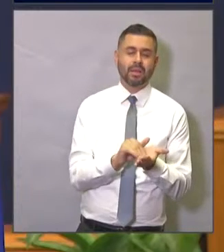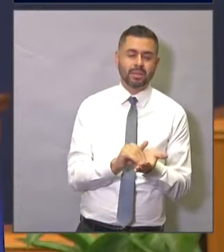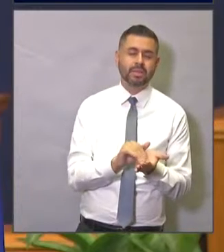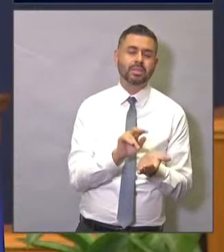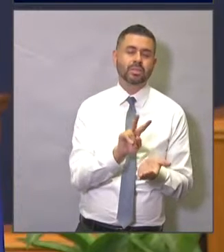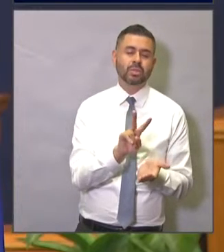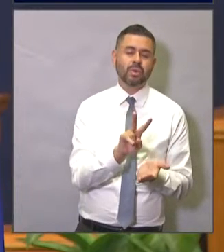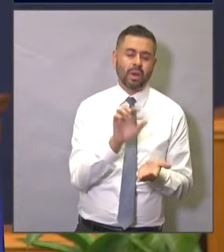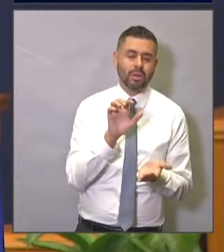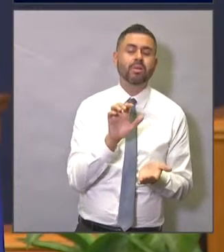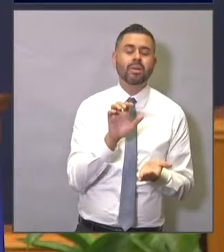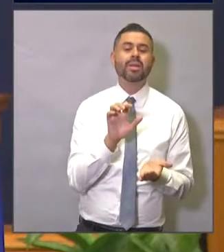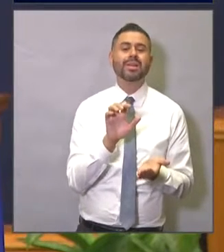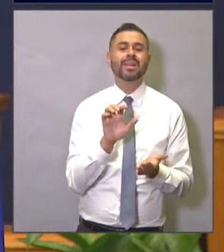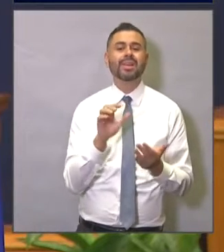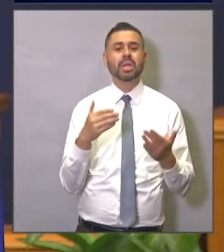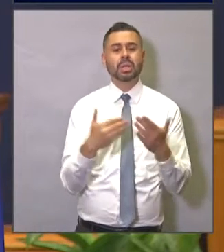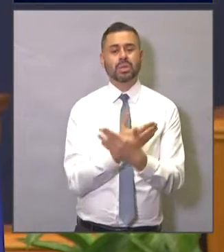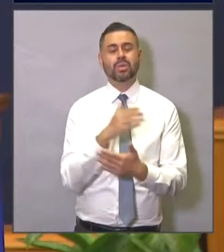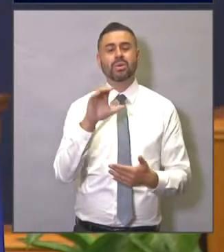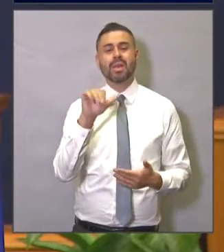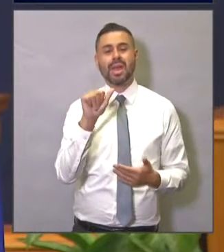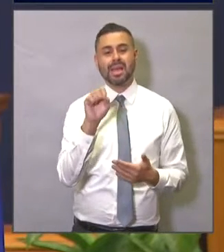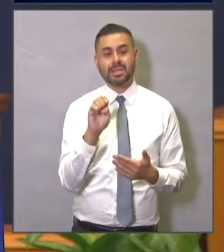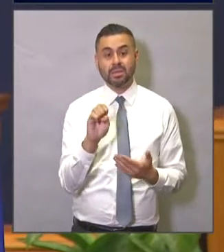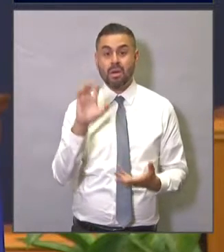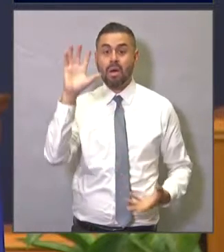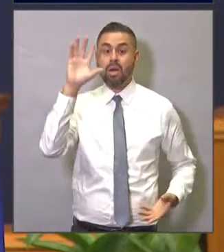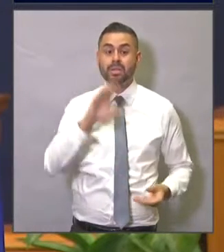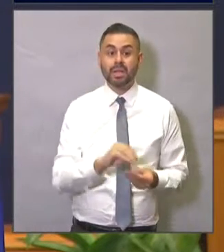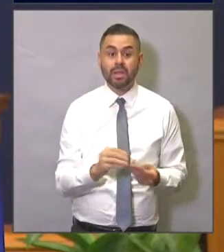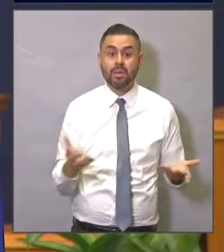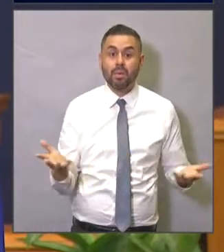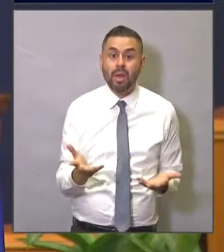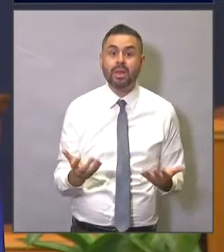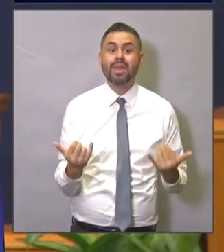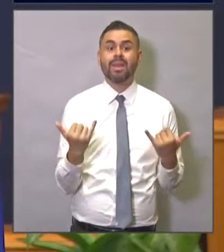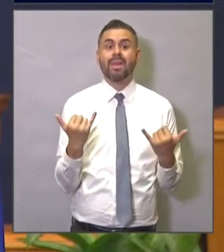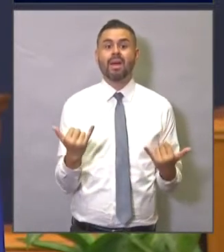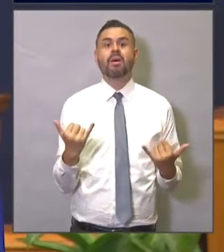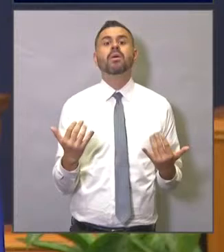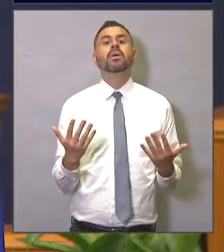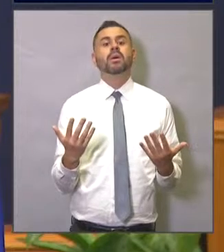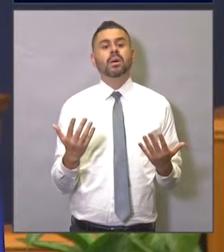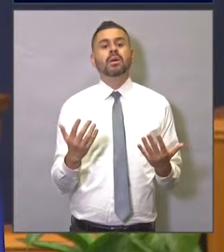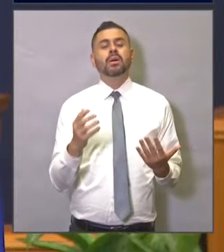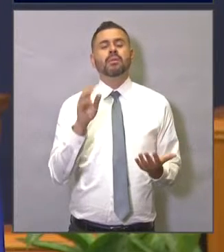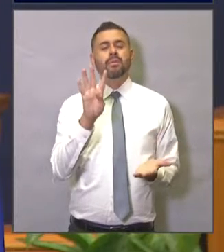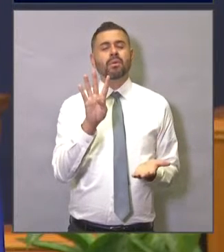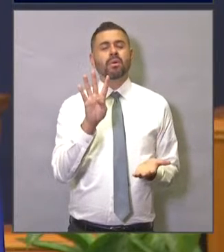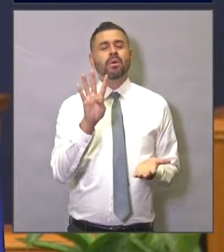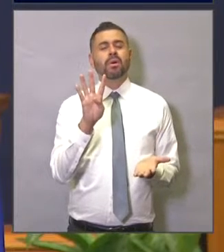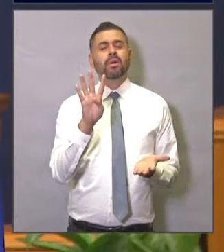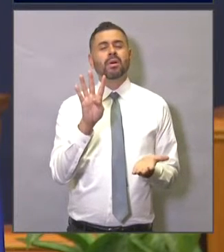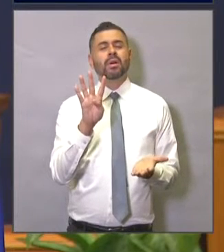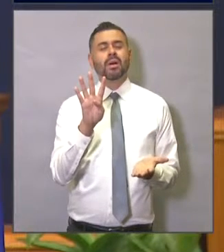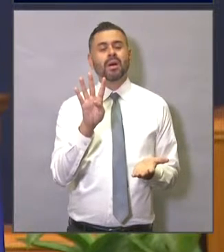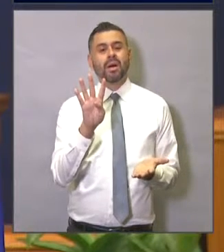9,243 casos nuevos. Esto eleva el número total de casos en el condado de Los Ángeles a